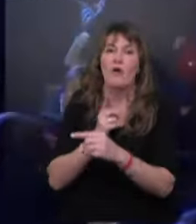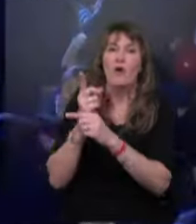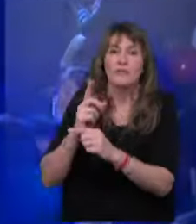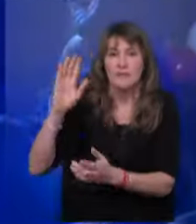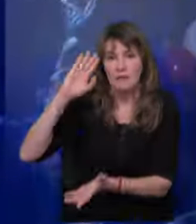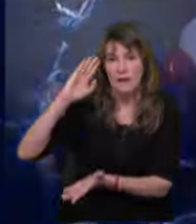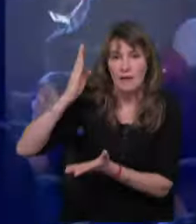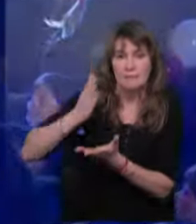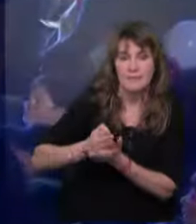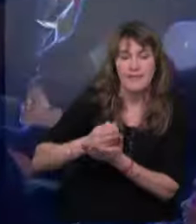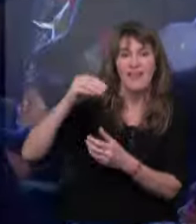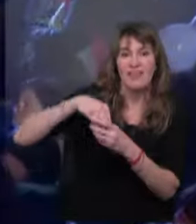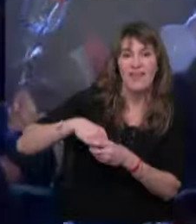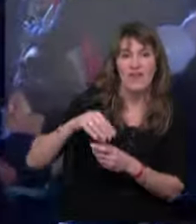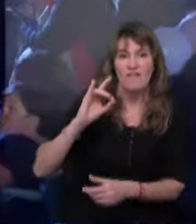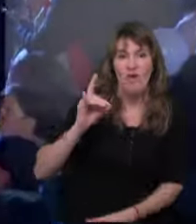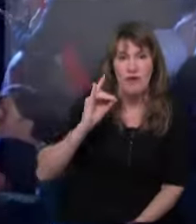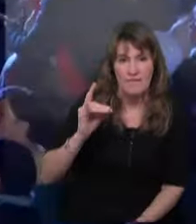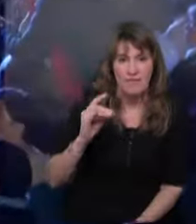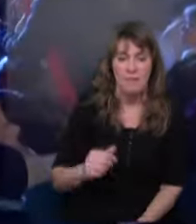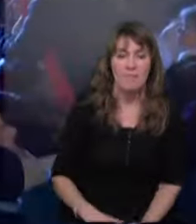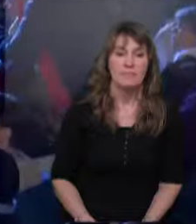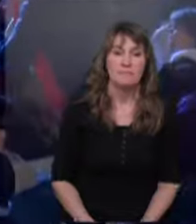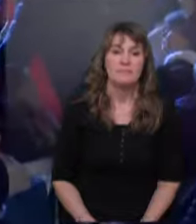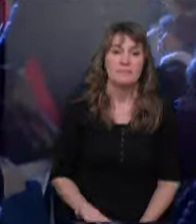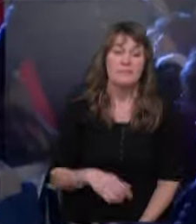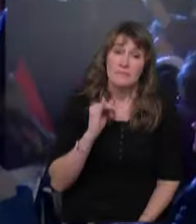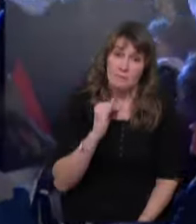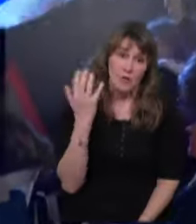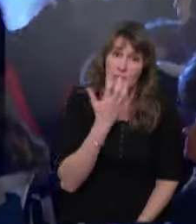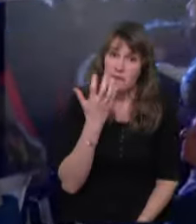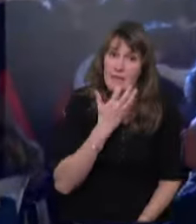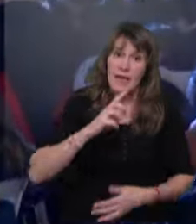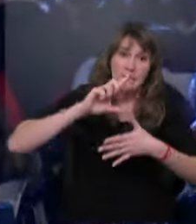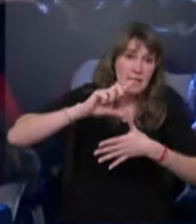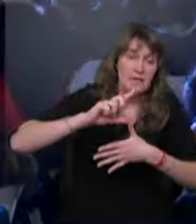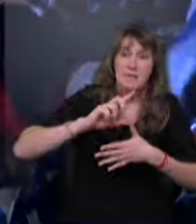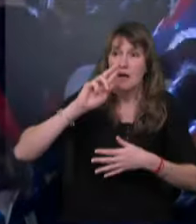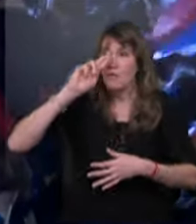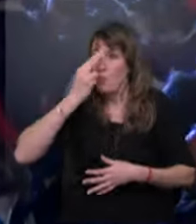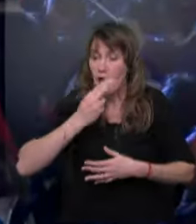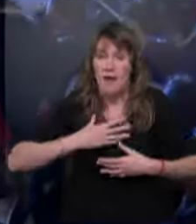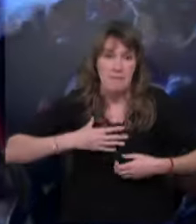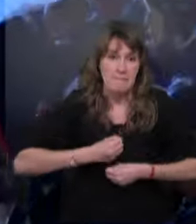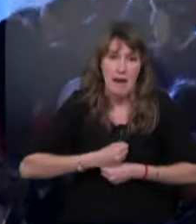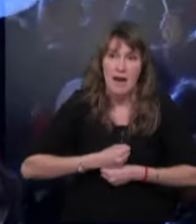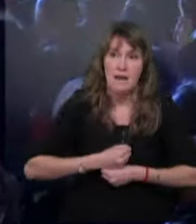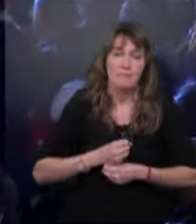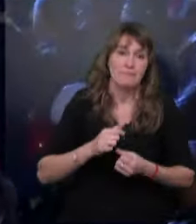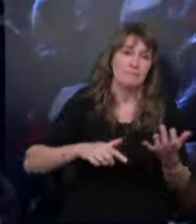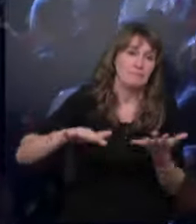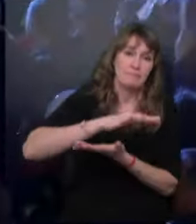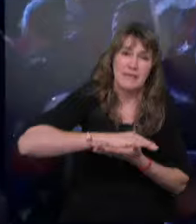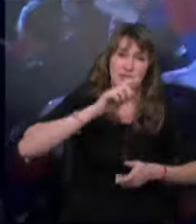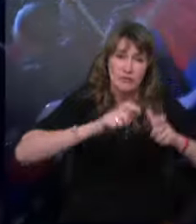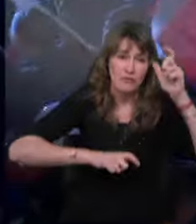Bolivia. ¿Qué mirada tenés lo que ha pasado en la jornada de hoy? Bueno, eso es muy duro para América Latina, para el Uruguay, para el pueblo en general,